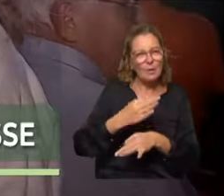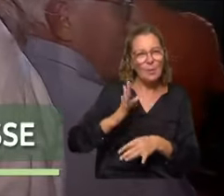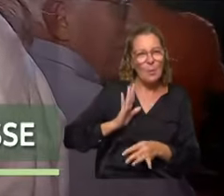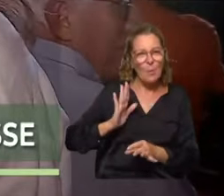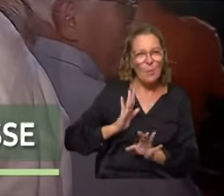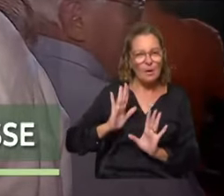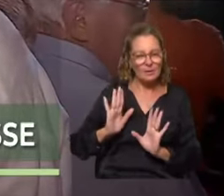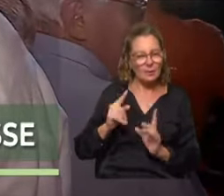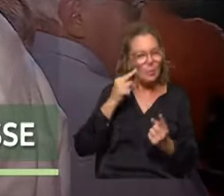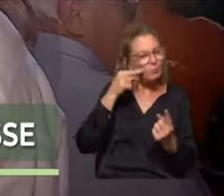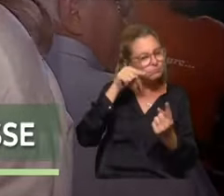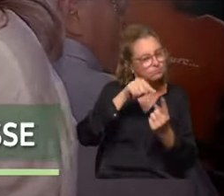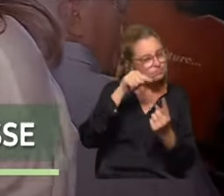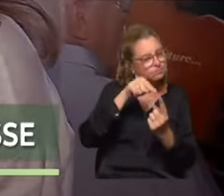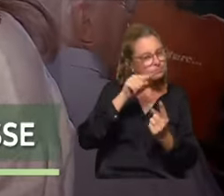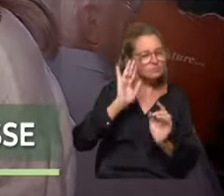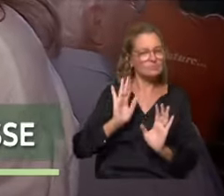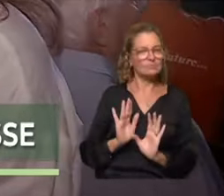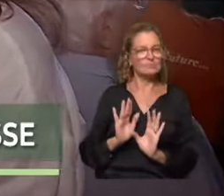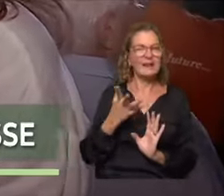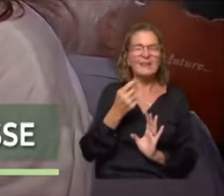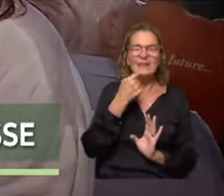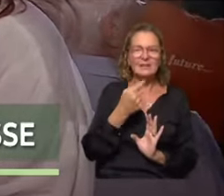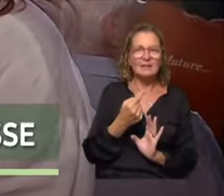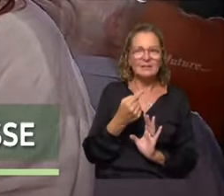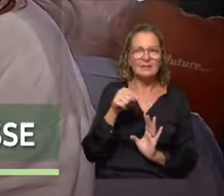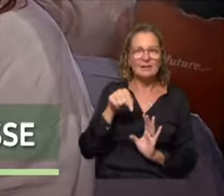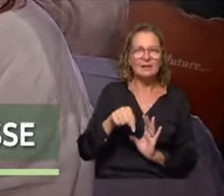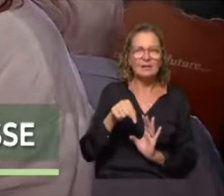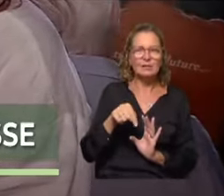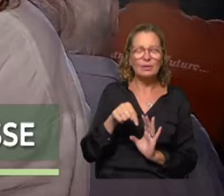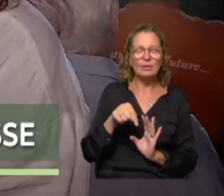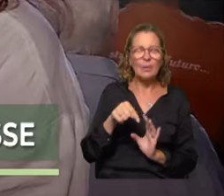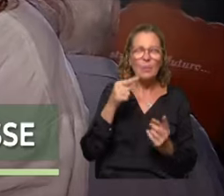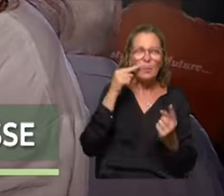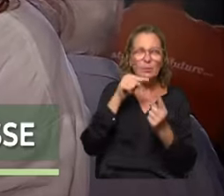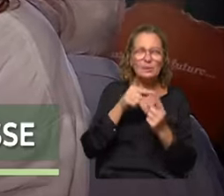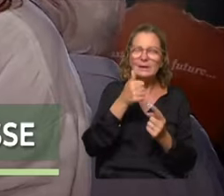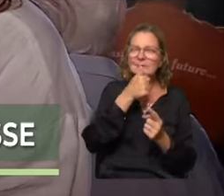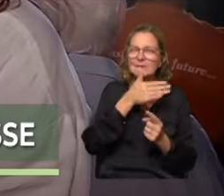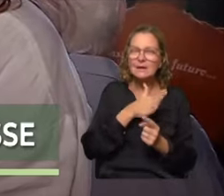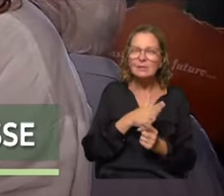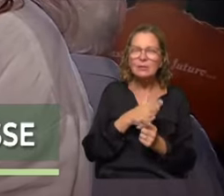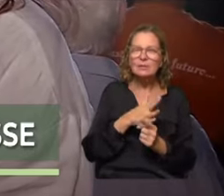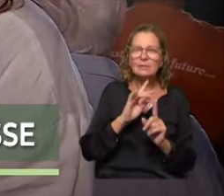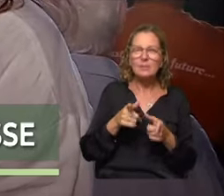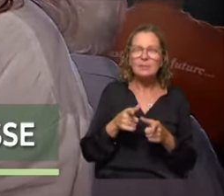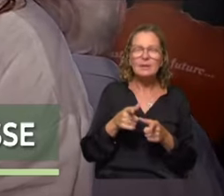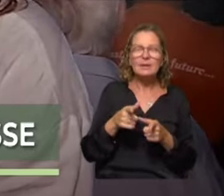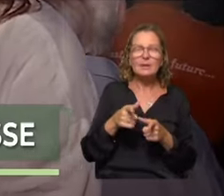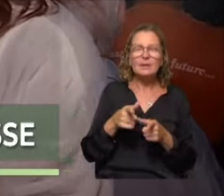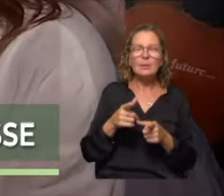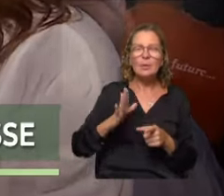mujer. Hay mucho ímpetu justo en eso. ¿Qué significa en este momento, puntualmente de la historia, tener una candidata